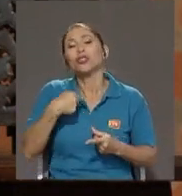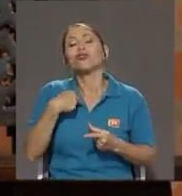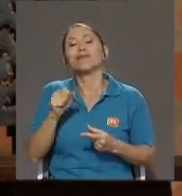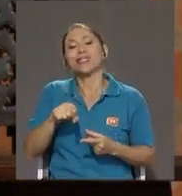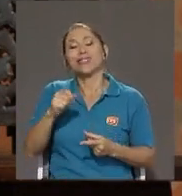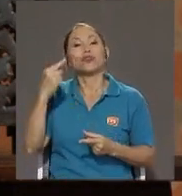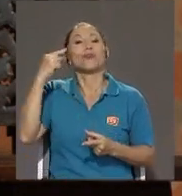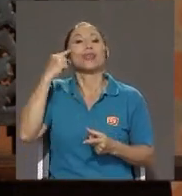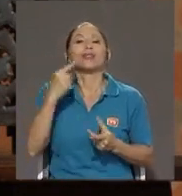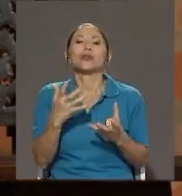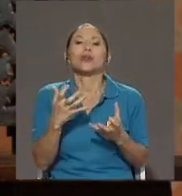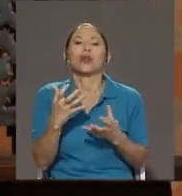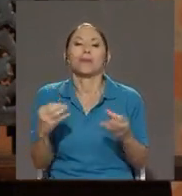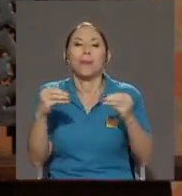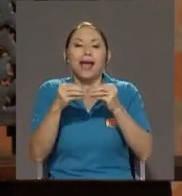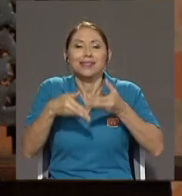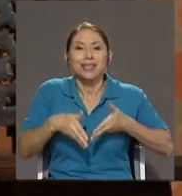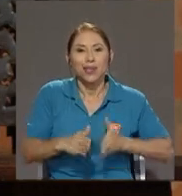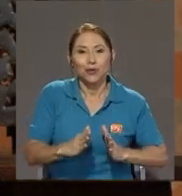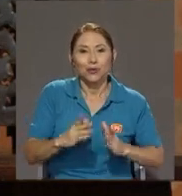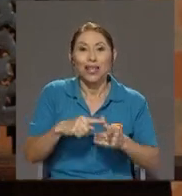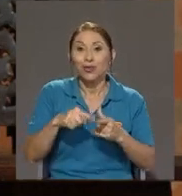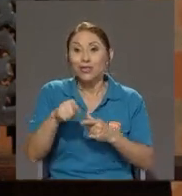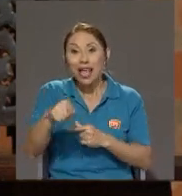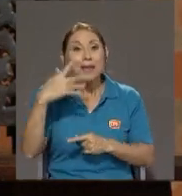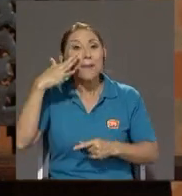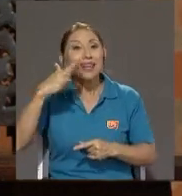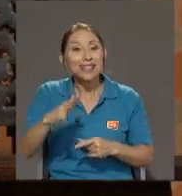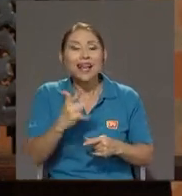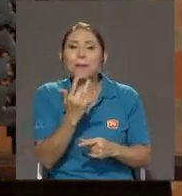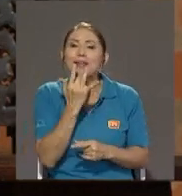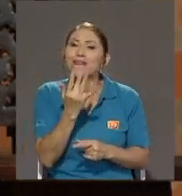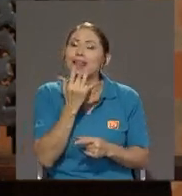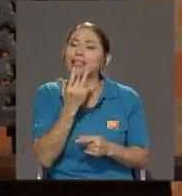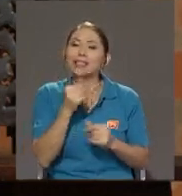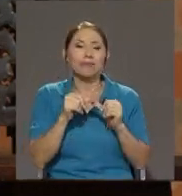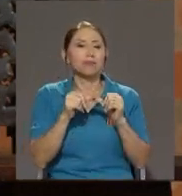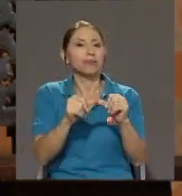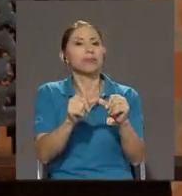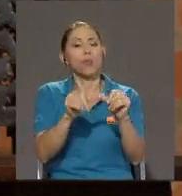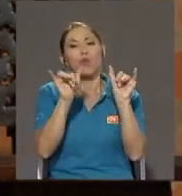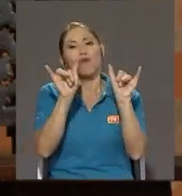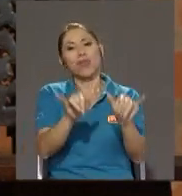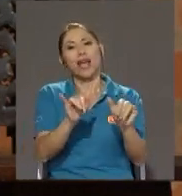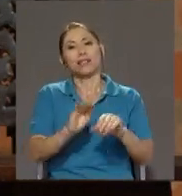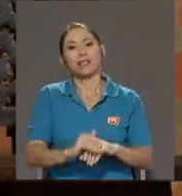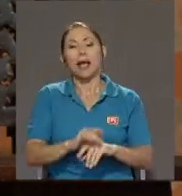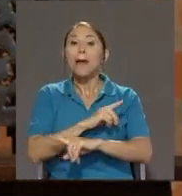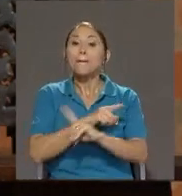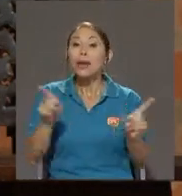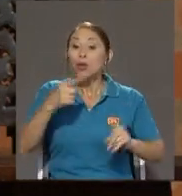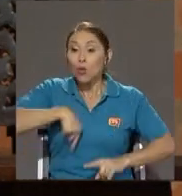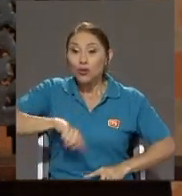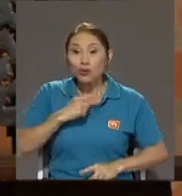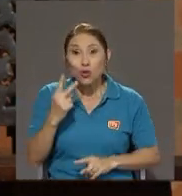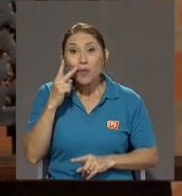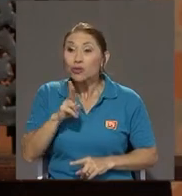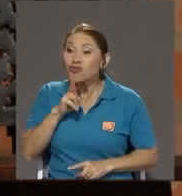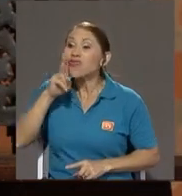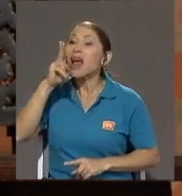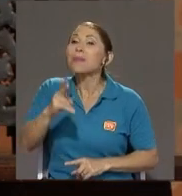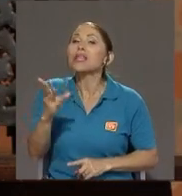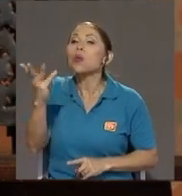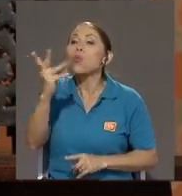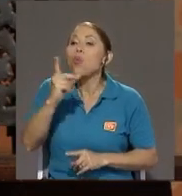que el resto de la gente. Y ahí pareciera como que las preferencias son muy fijas. Pero cuando vamos a ver la demanda efectiva, es